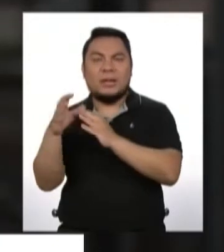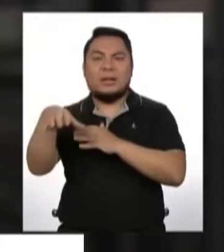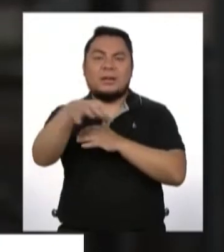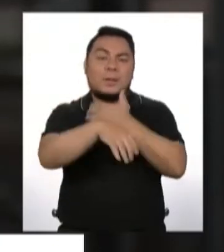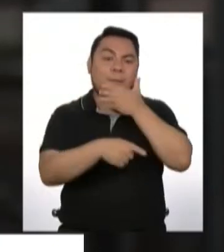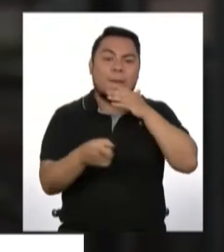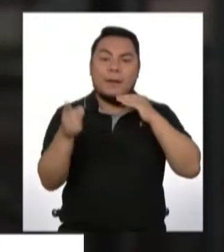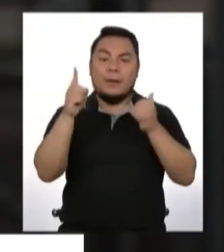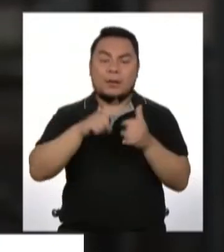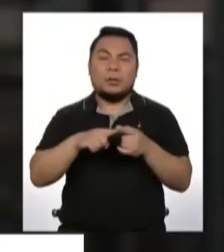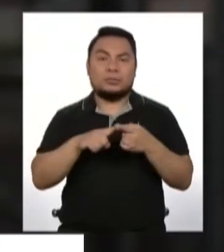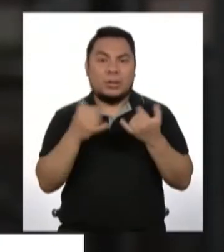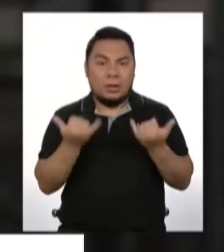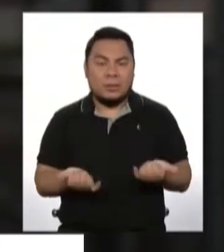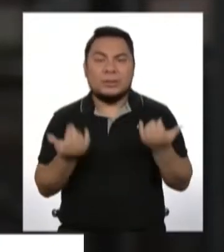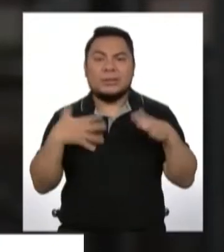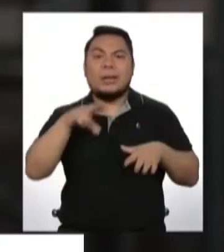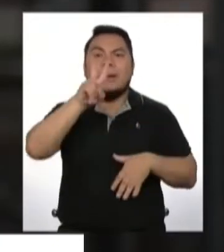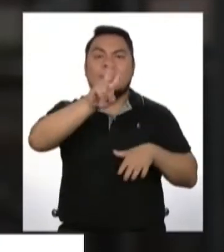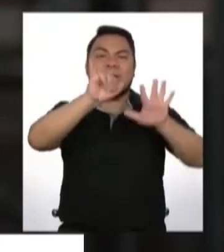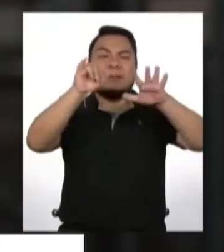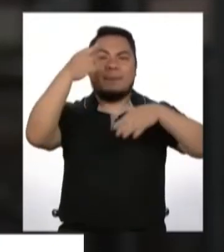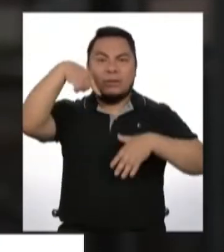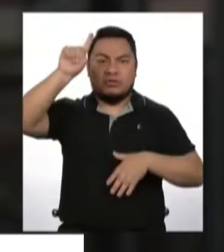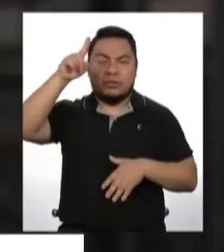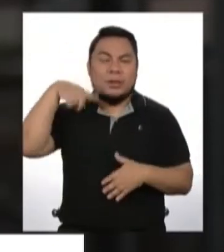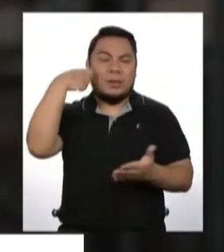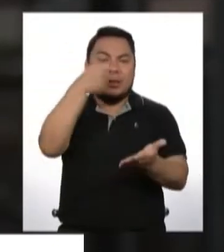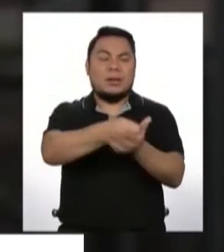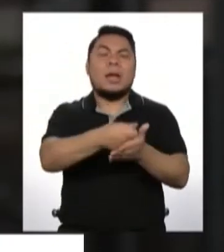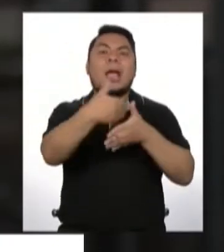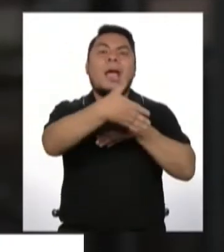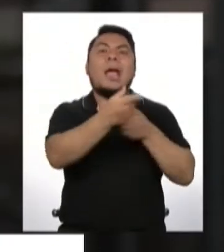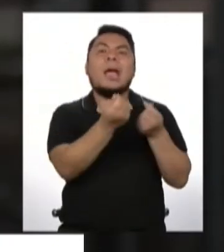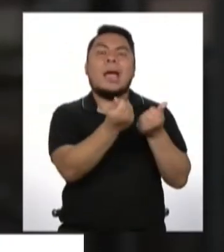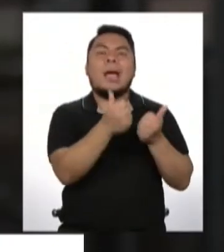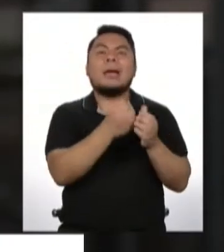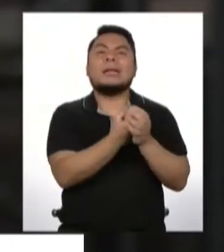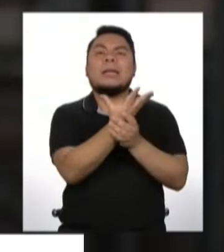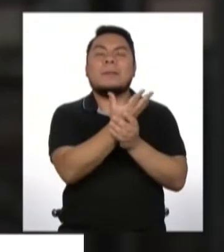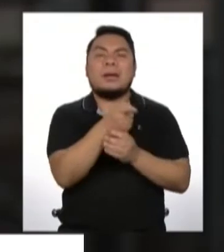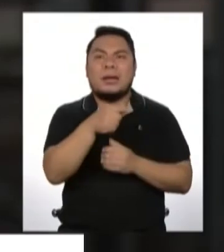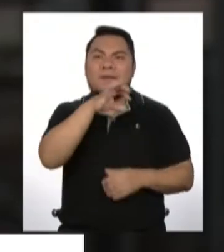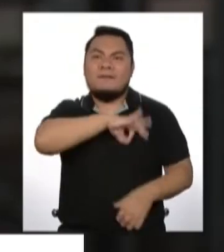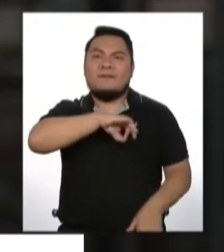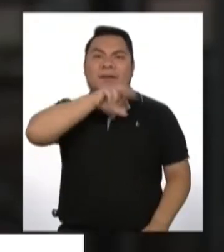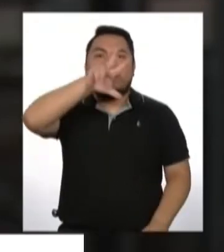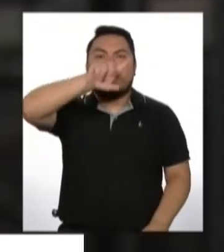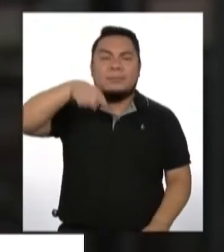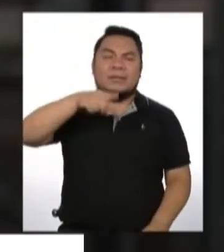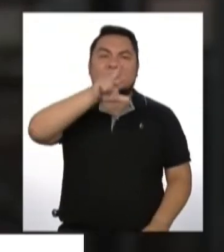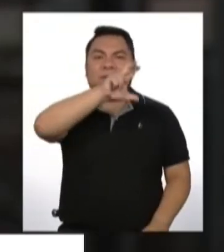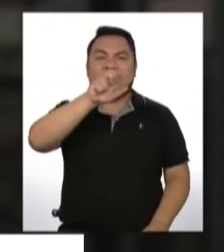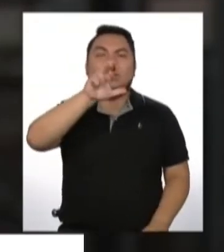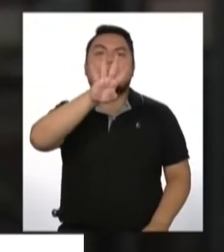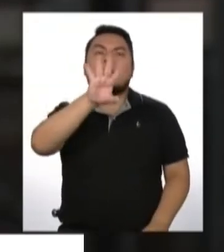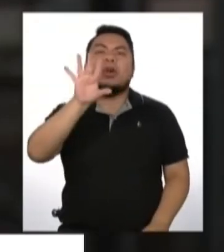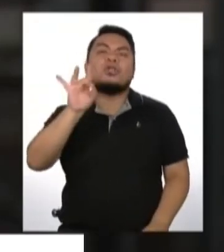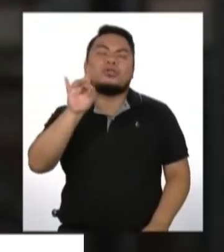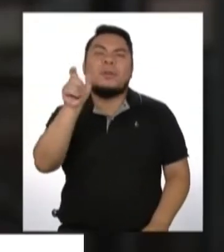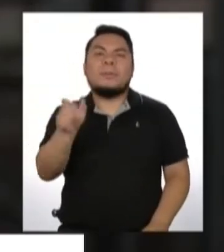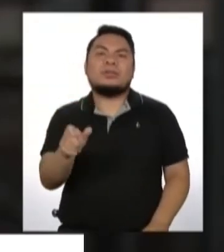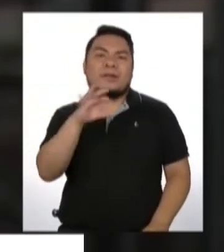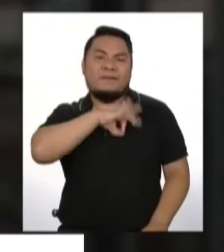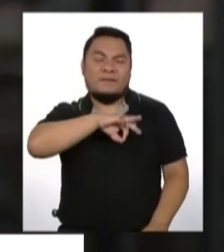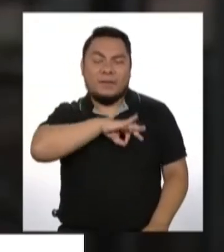la fecha ya se desembolsaron 26 millones, por ejemplo, para la Caja Arequipa, que va a beneficiar a 3.348 beneficiarios.